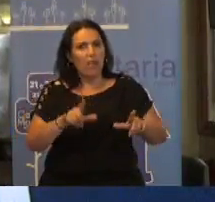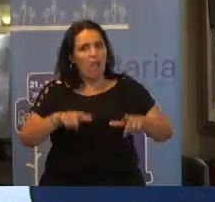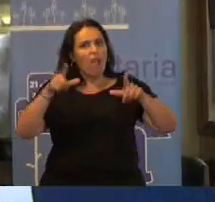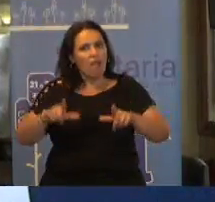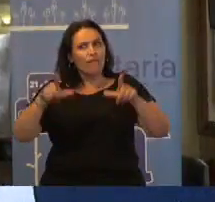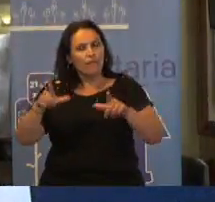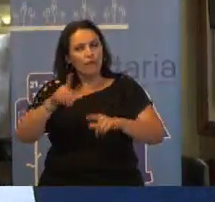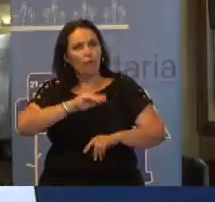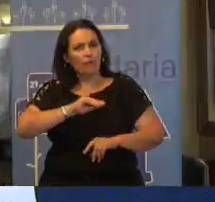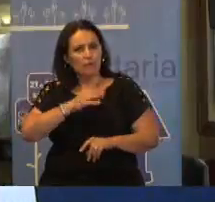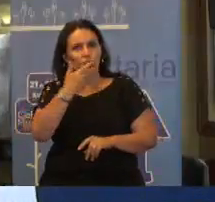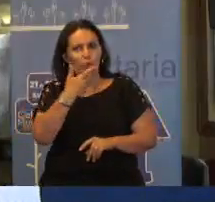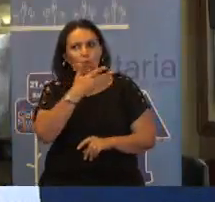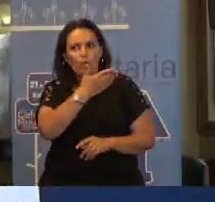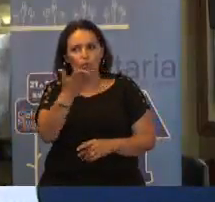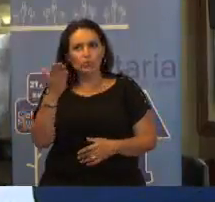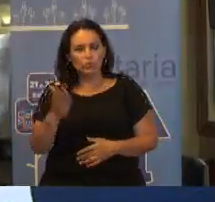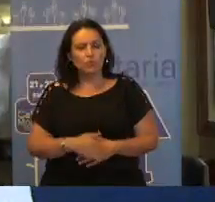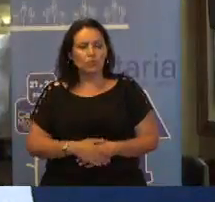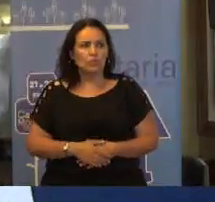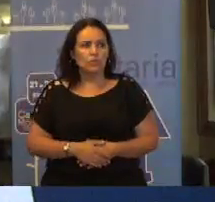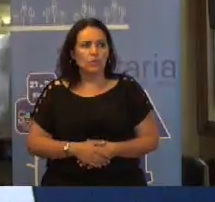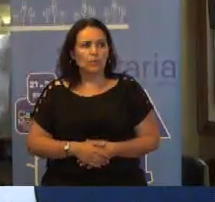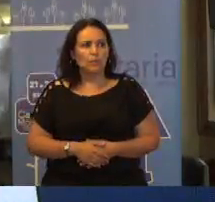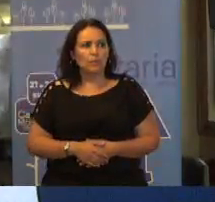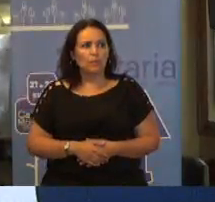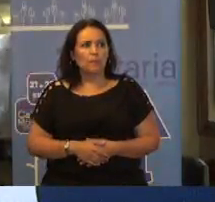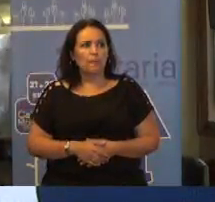referenciais para todos os que nos criamos en Pontevedra.